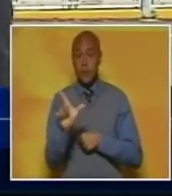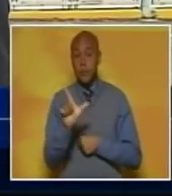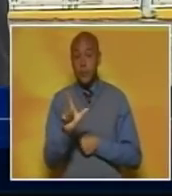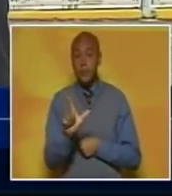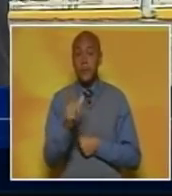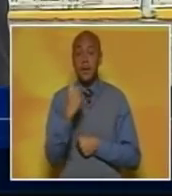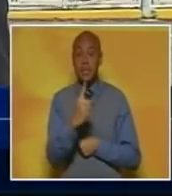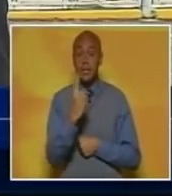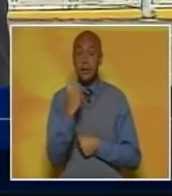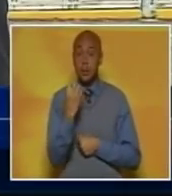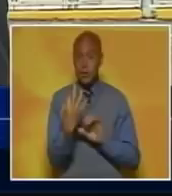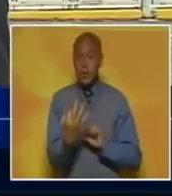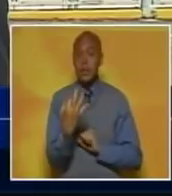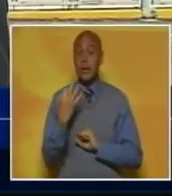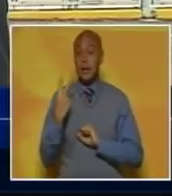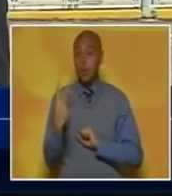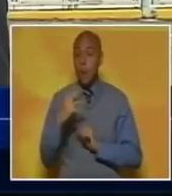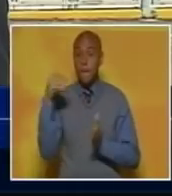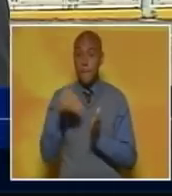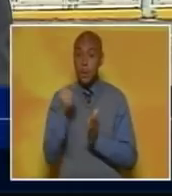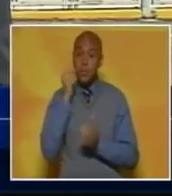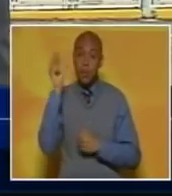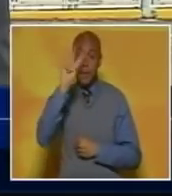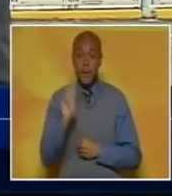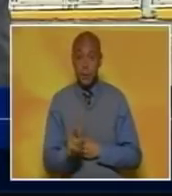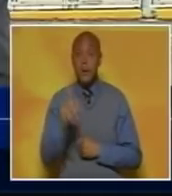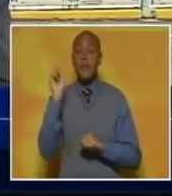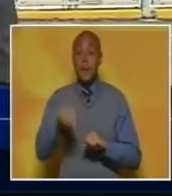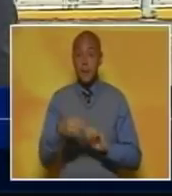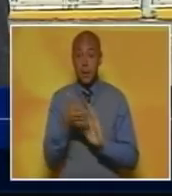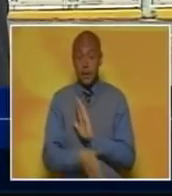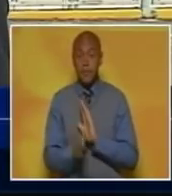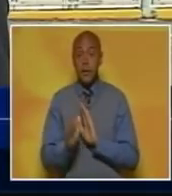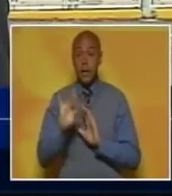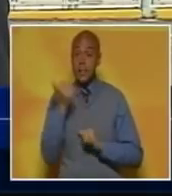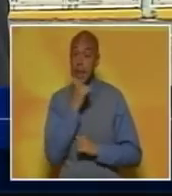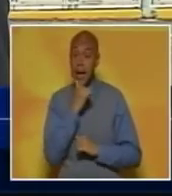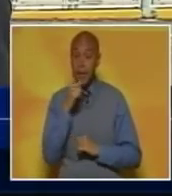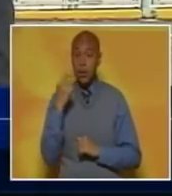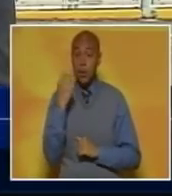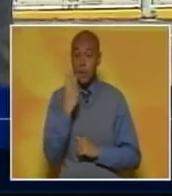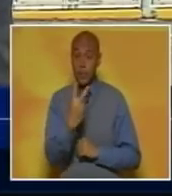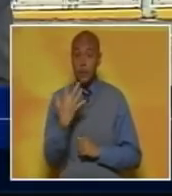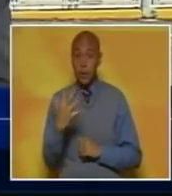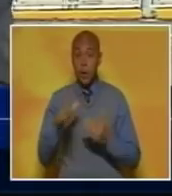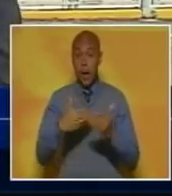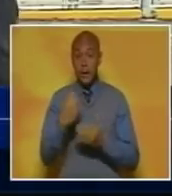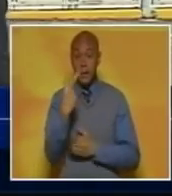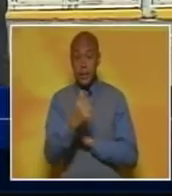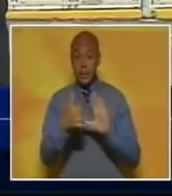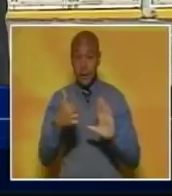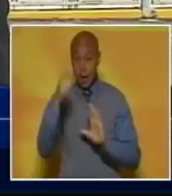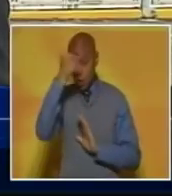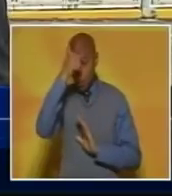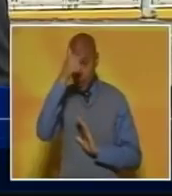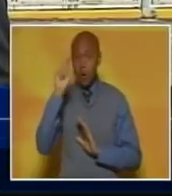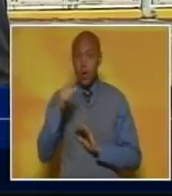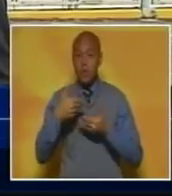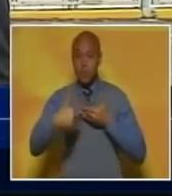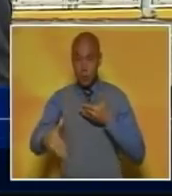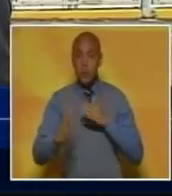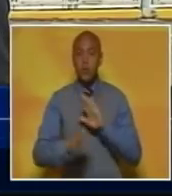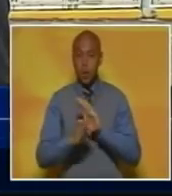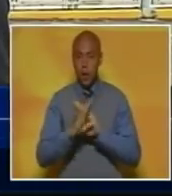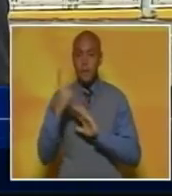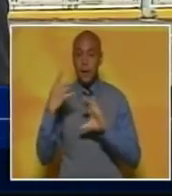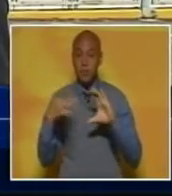de 132.000 venezolanos. Pero el próximo sábado 25 y domingo 26 continuará la jornada